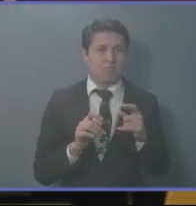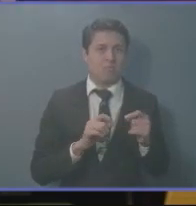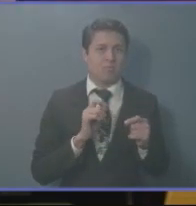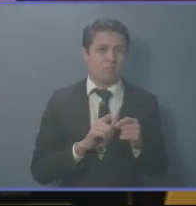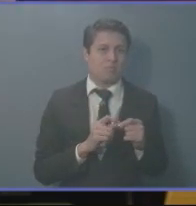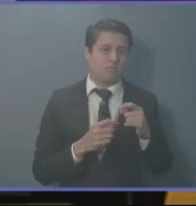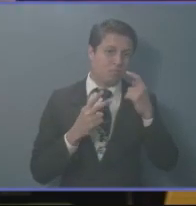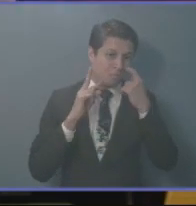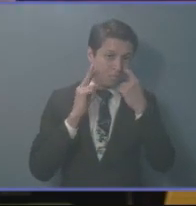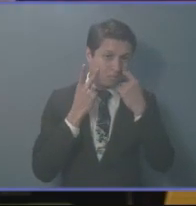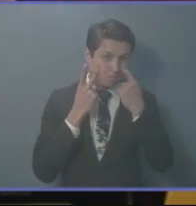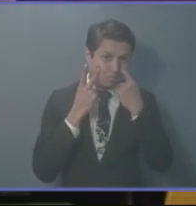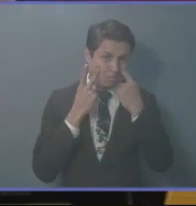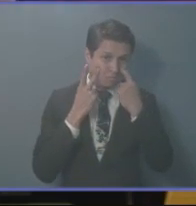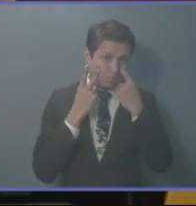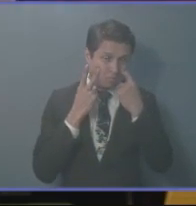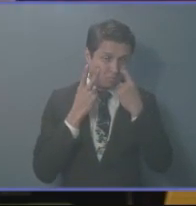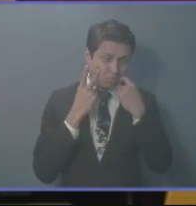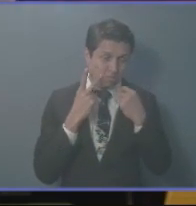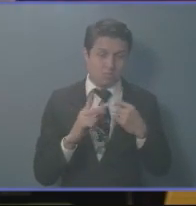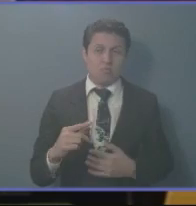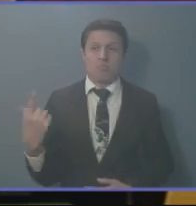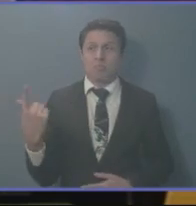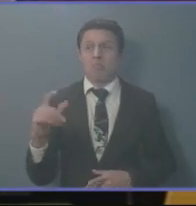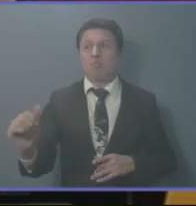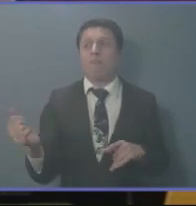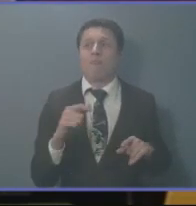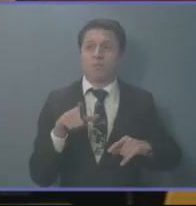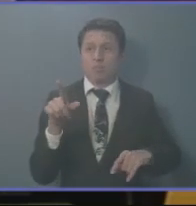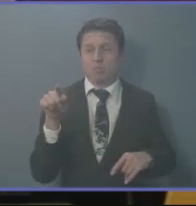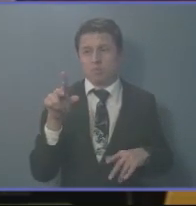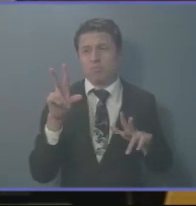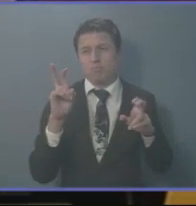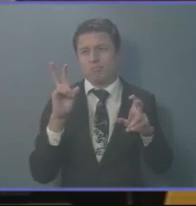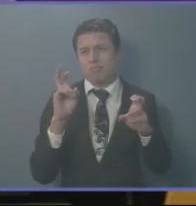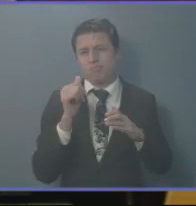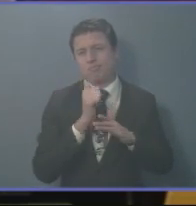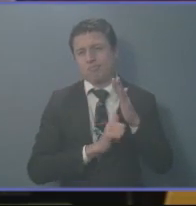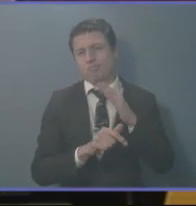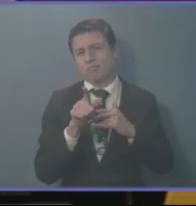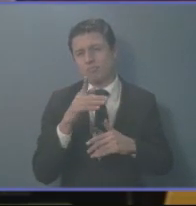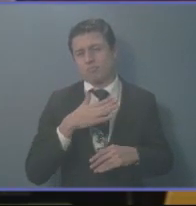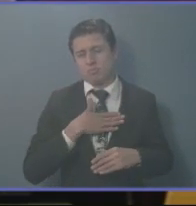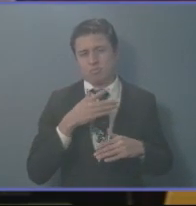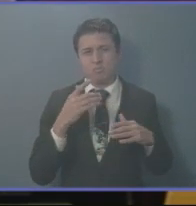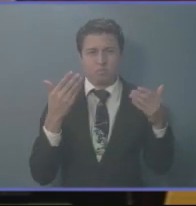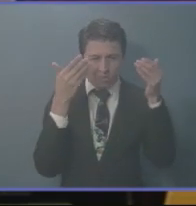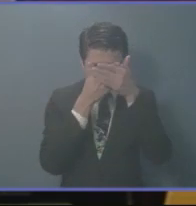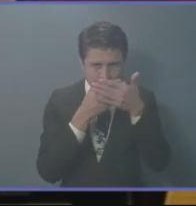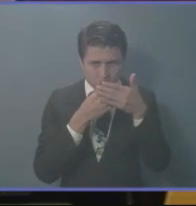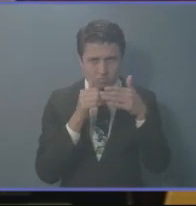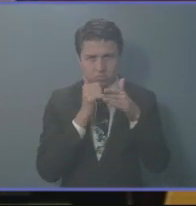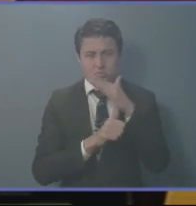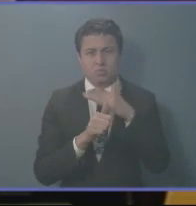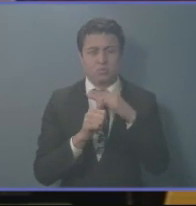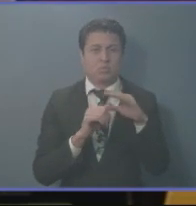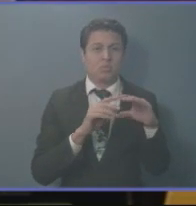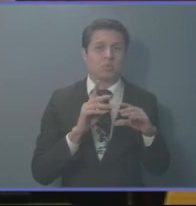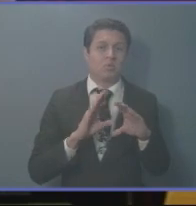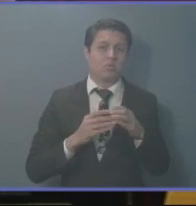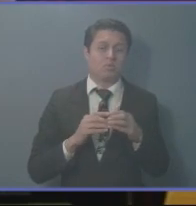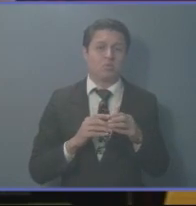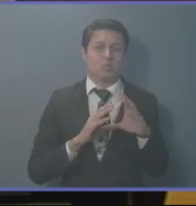prácticamente lo que se hace es darle cumplimiento a ese pacto oscuro que han hecho entre la derecha y el